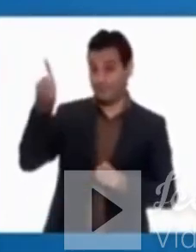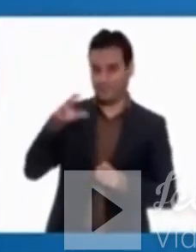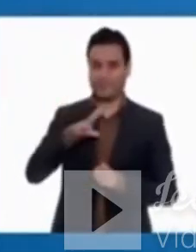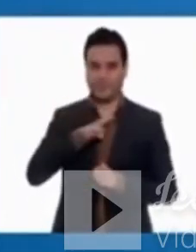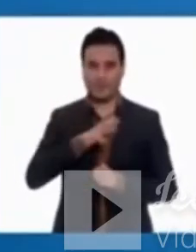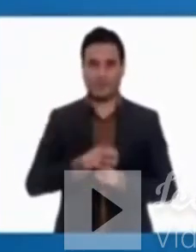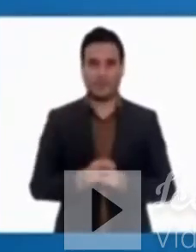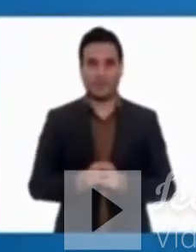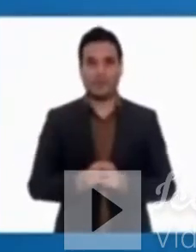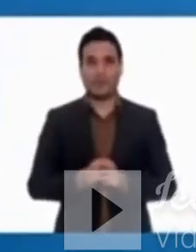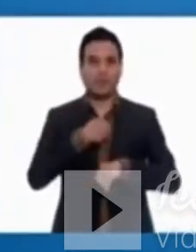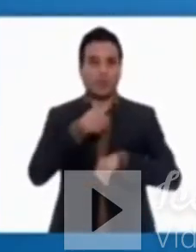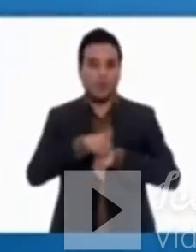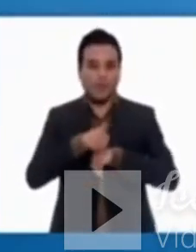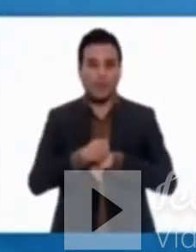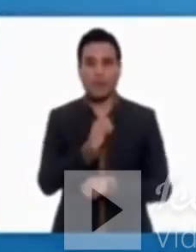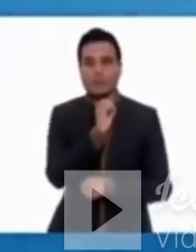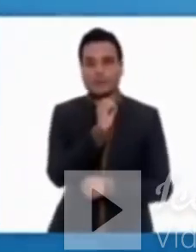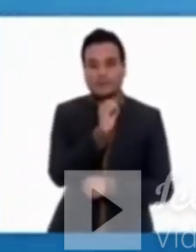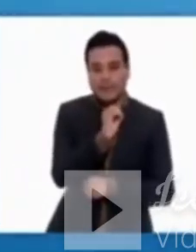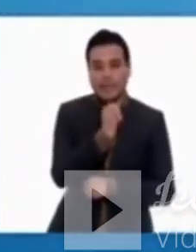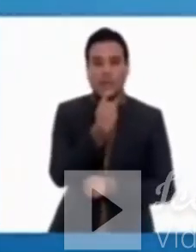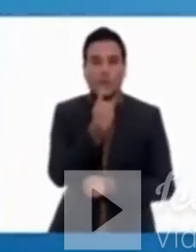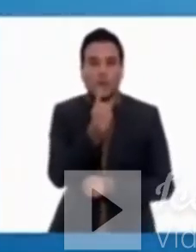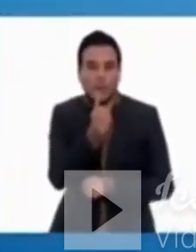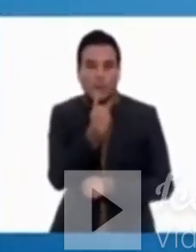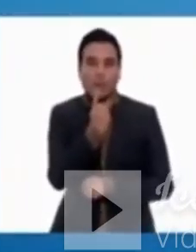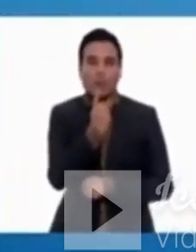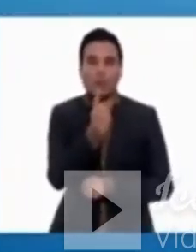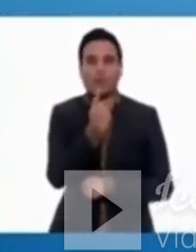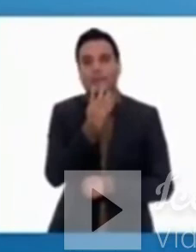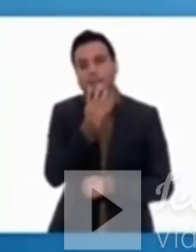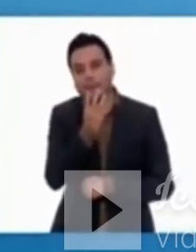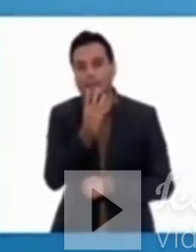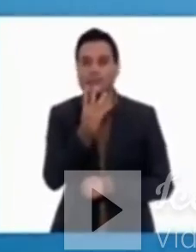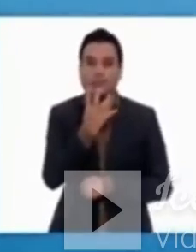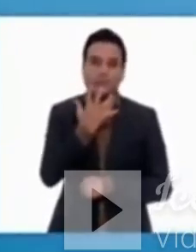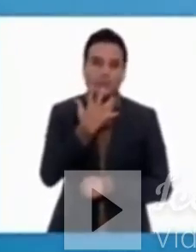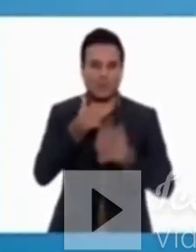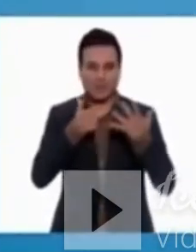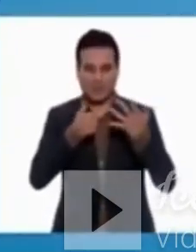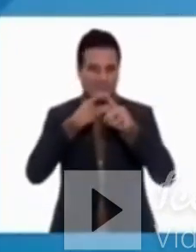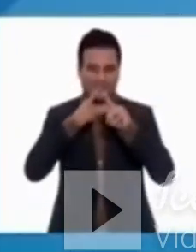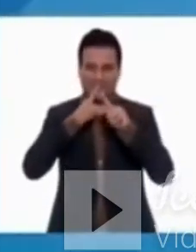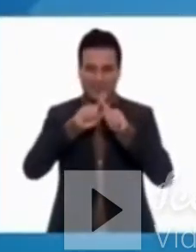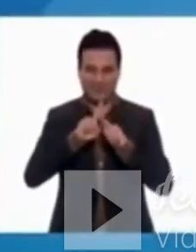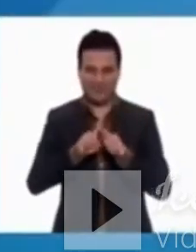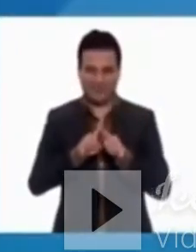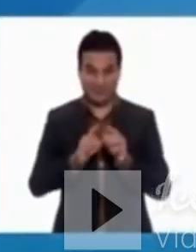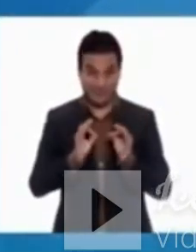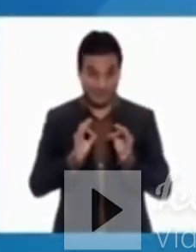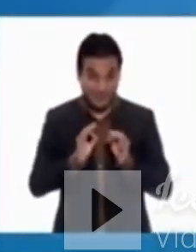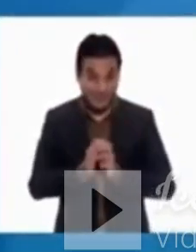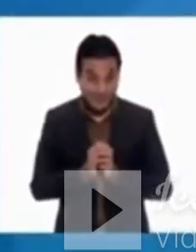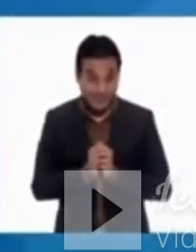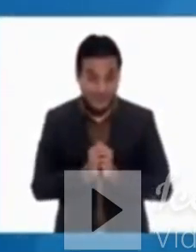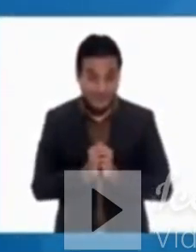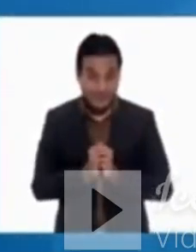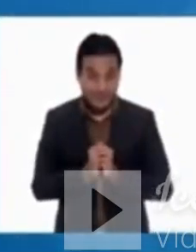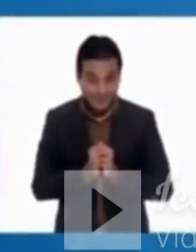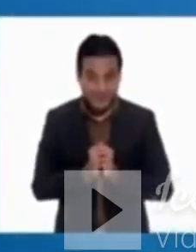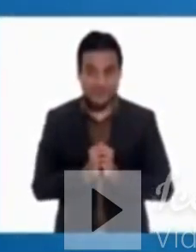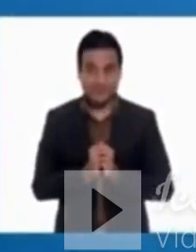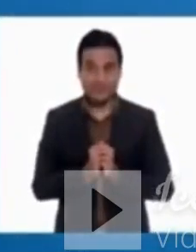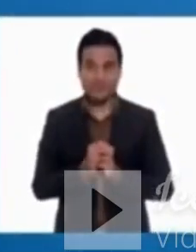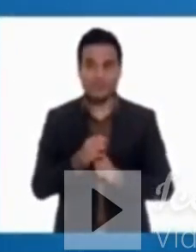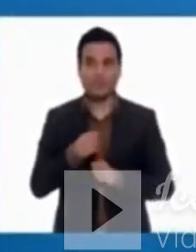0, 1, aquí iría el 2, 3, 4, 5, 6, ¿verdad? Y aquí lo representaría de